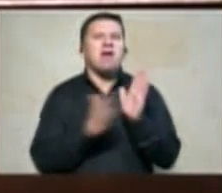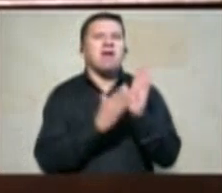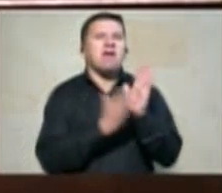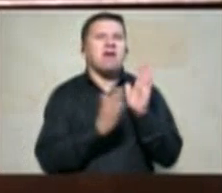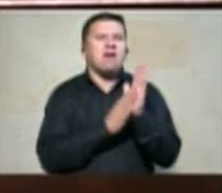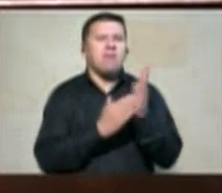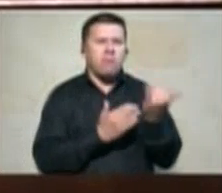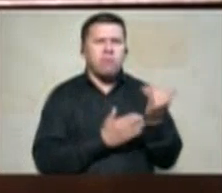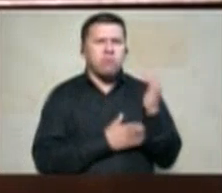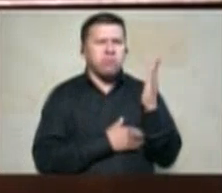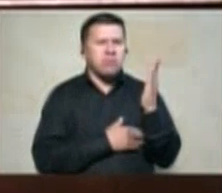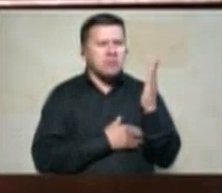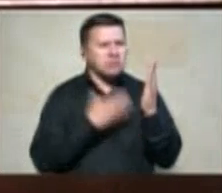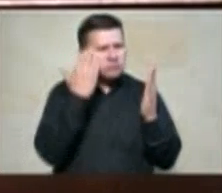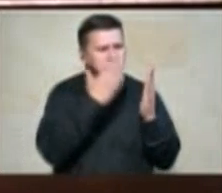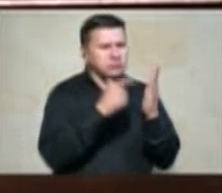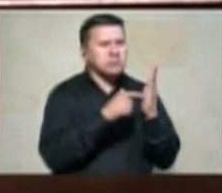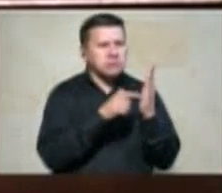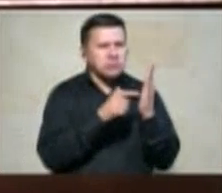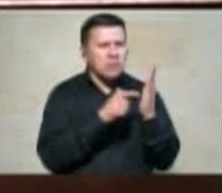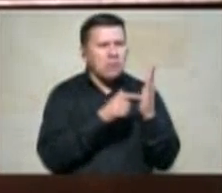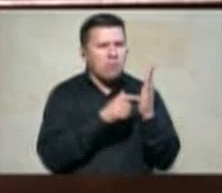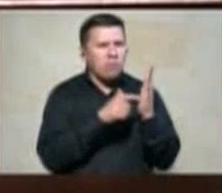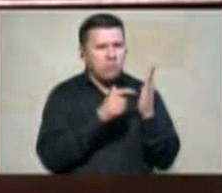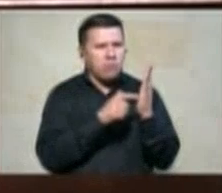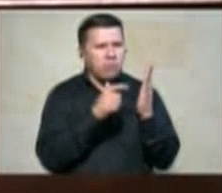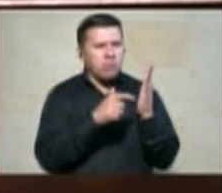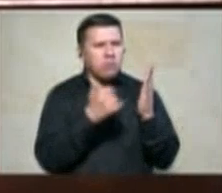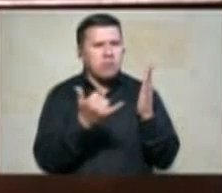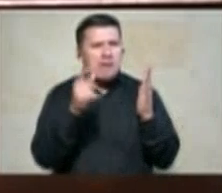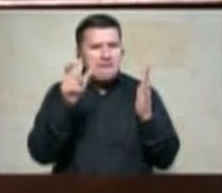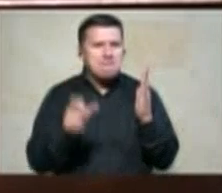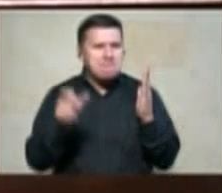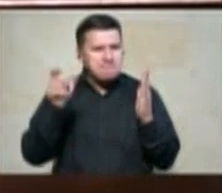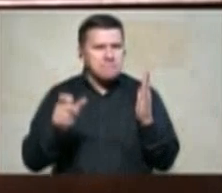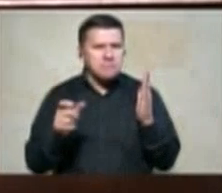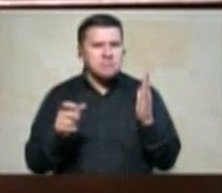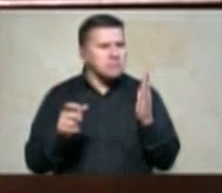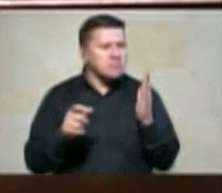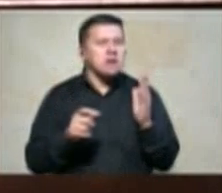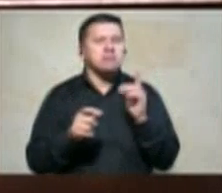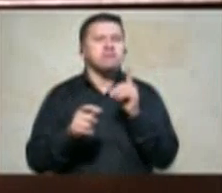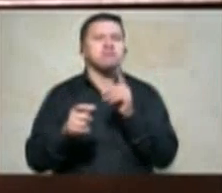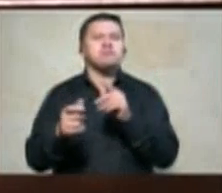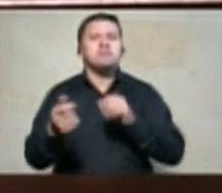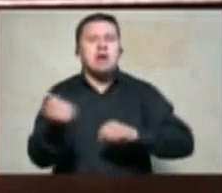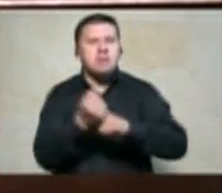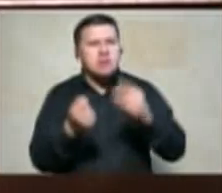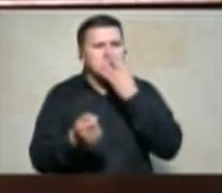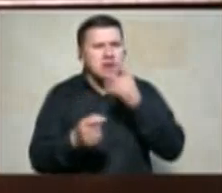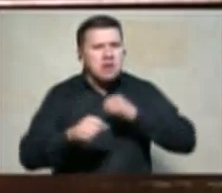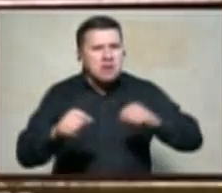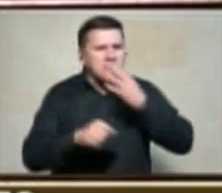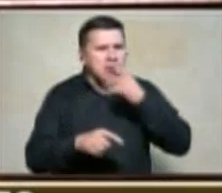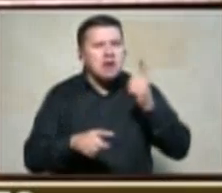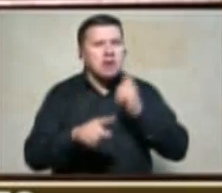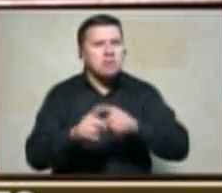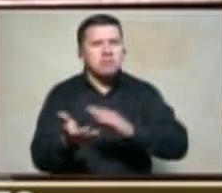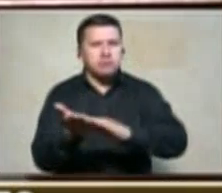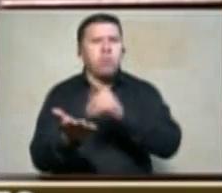un activo que seguramente va a estar para que esta persona repare a las víctimas que dejó en su actuación